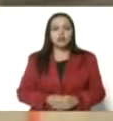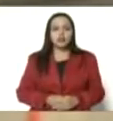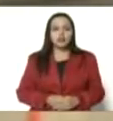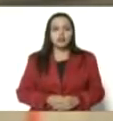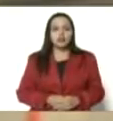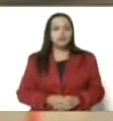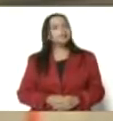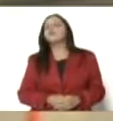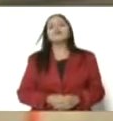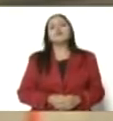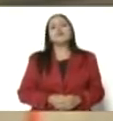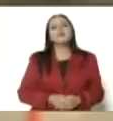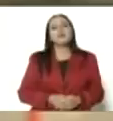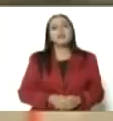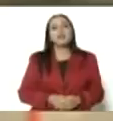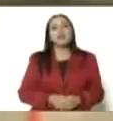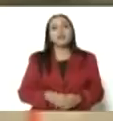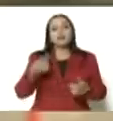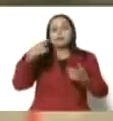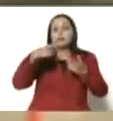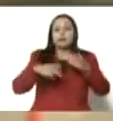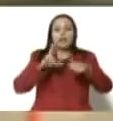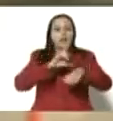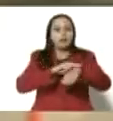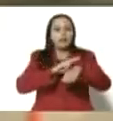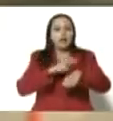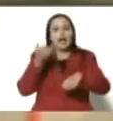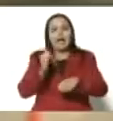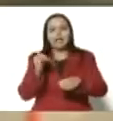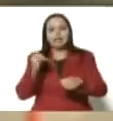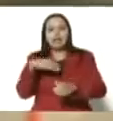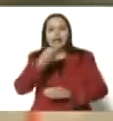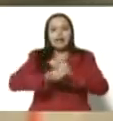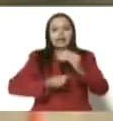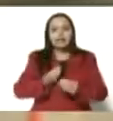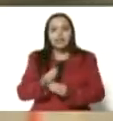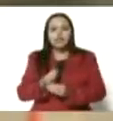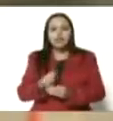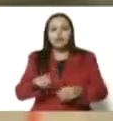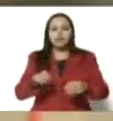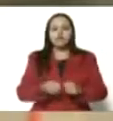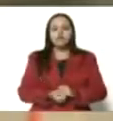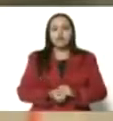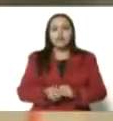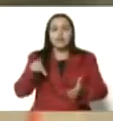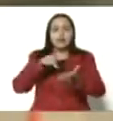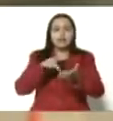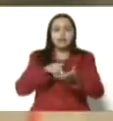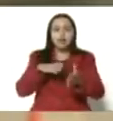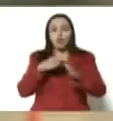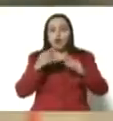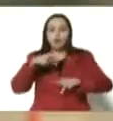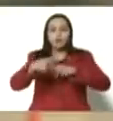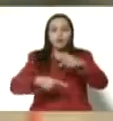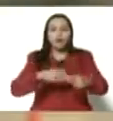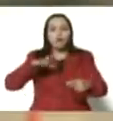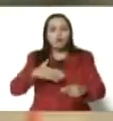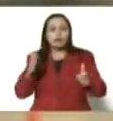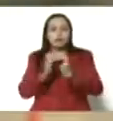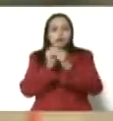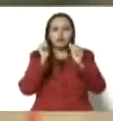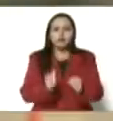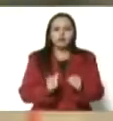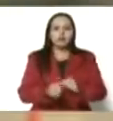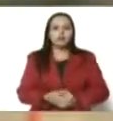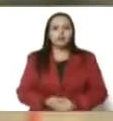Alexis Rodríguez García, han venido adelantando todo el proceso para garantizar